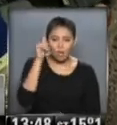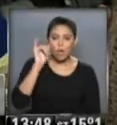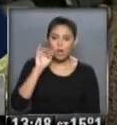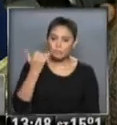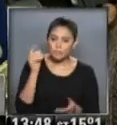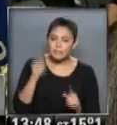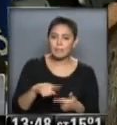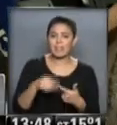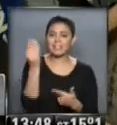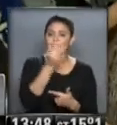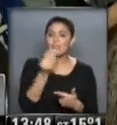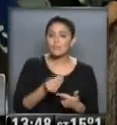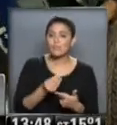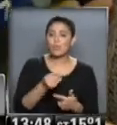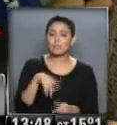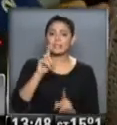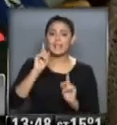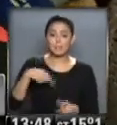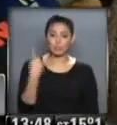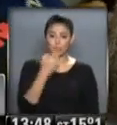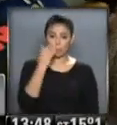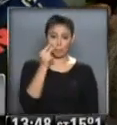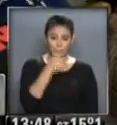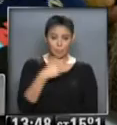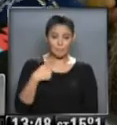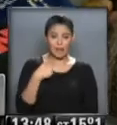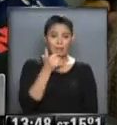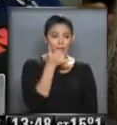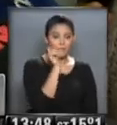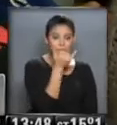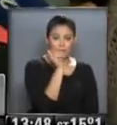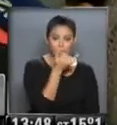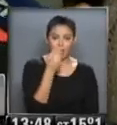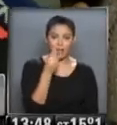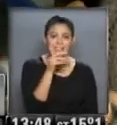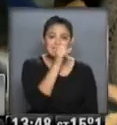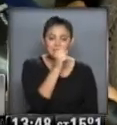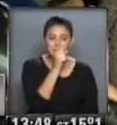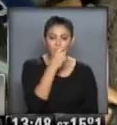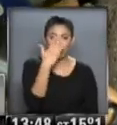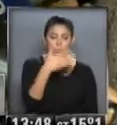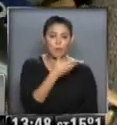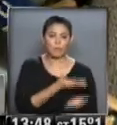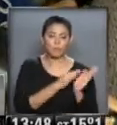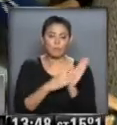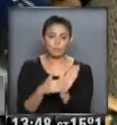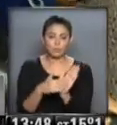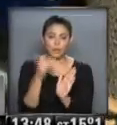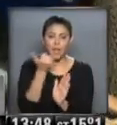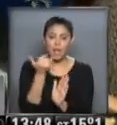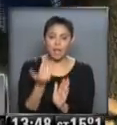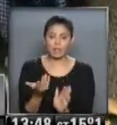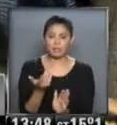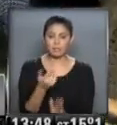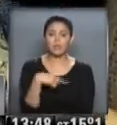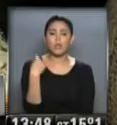hablando grabaciones que los papás los grabamos para que nos crean que no estamos mintiendo hay grabaciones alguien que